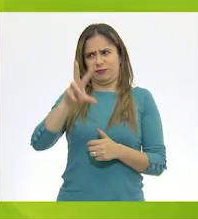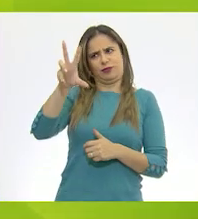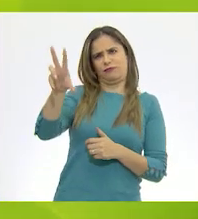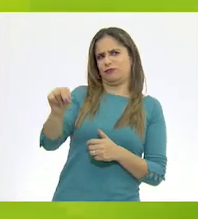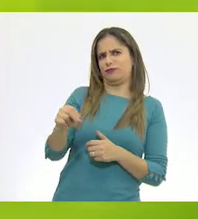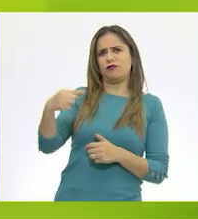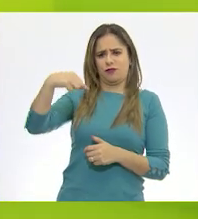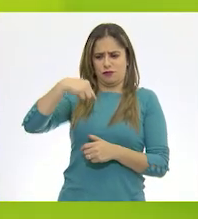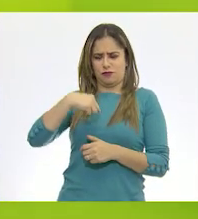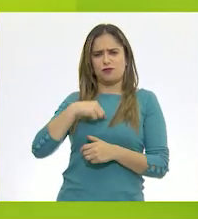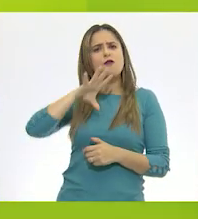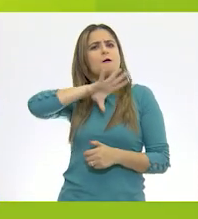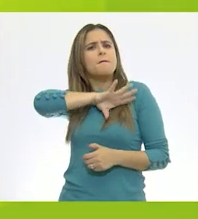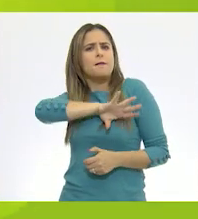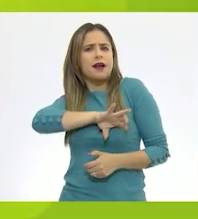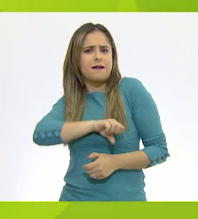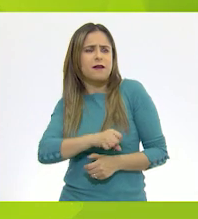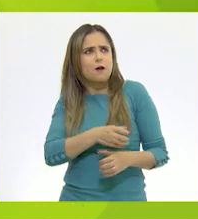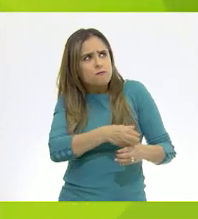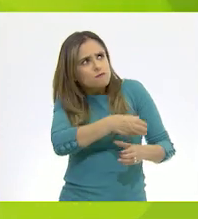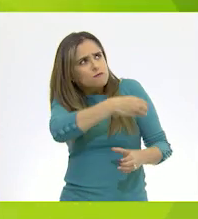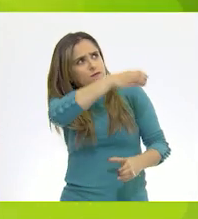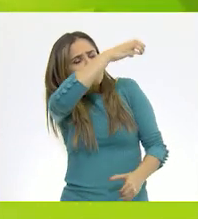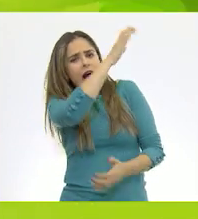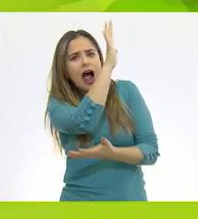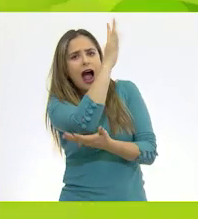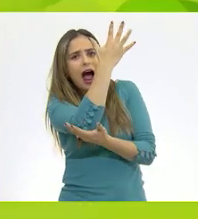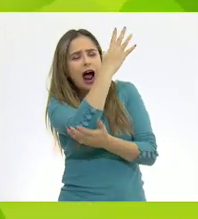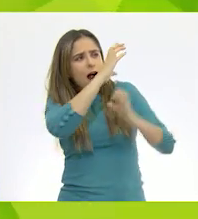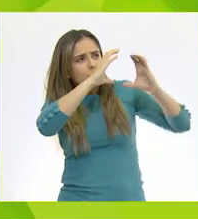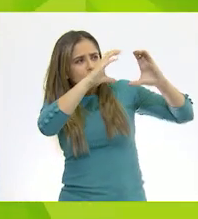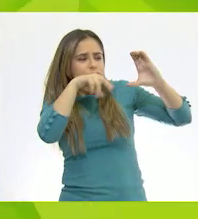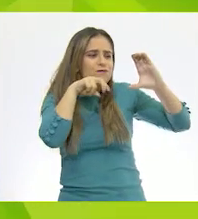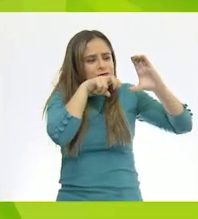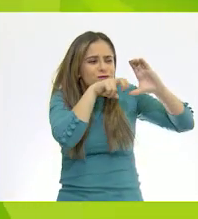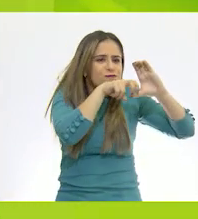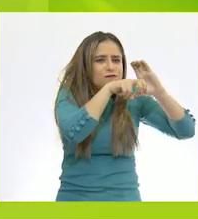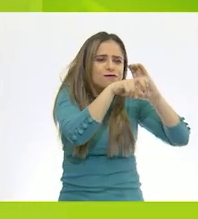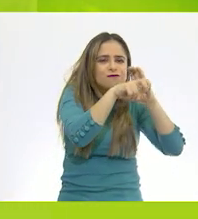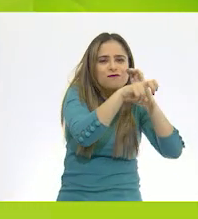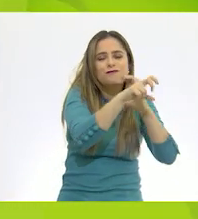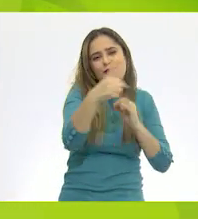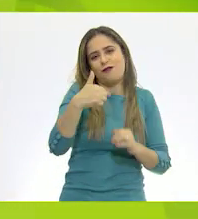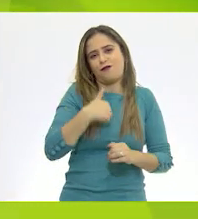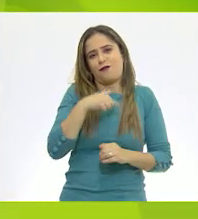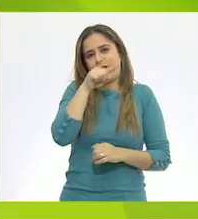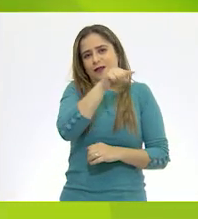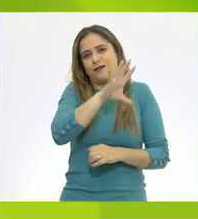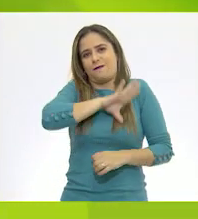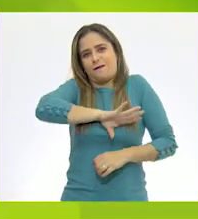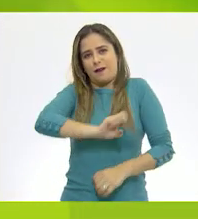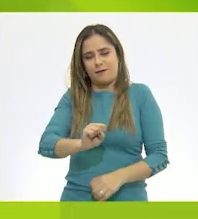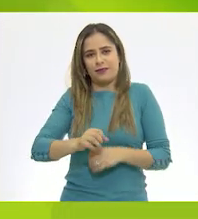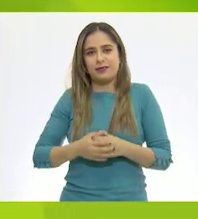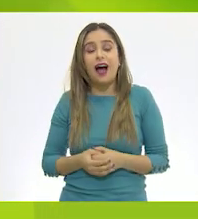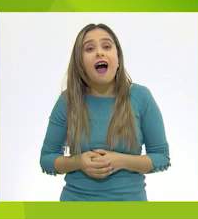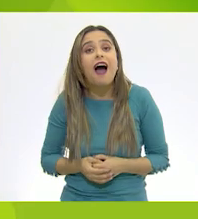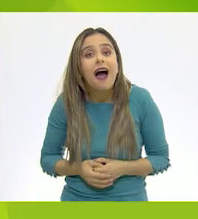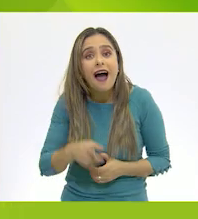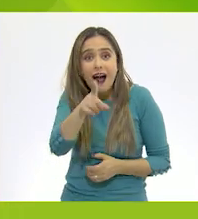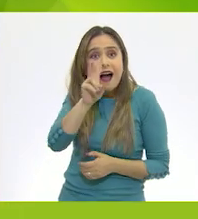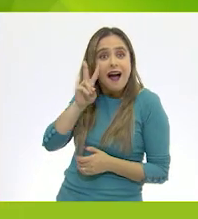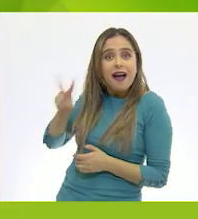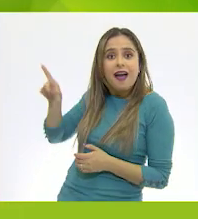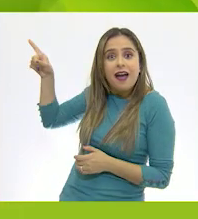Yo prefiero mi tronco de árbol y mi agujero. ¡Ya las vi! Ahí en casa.